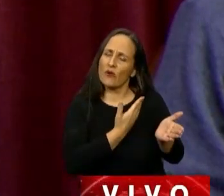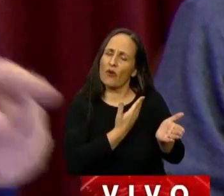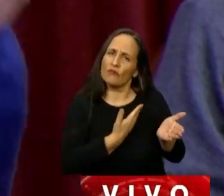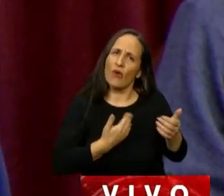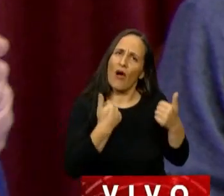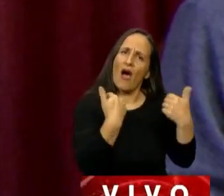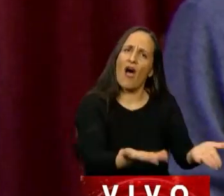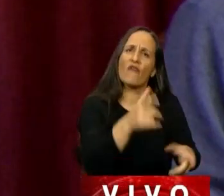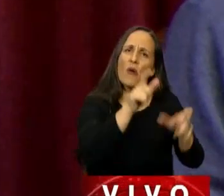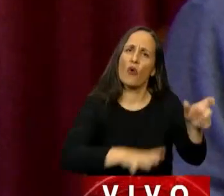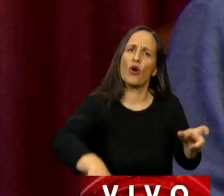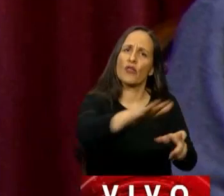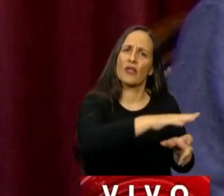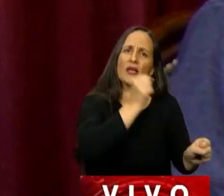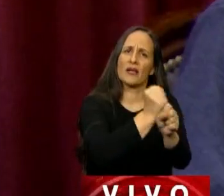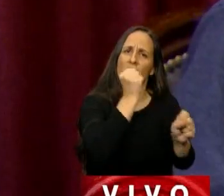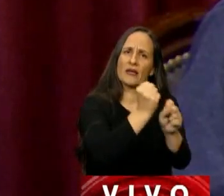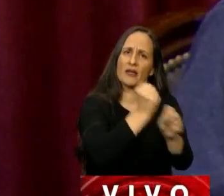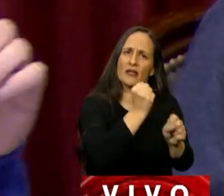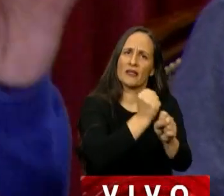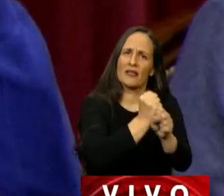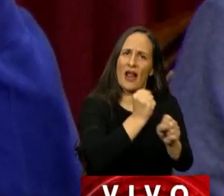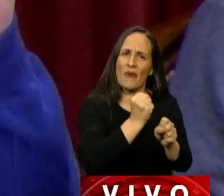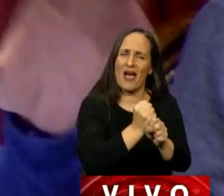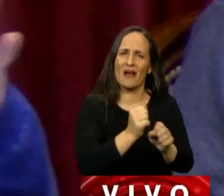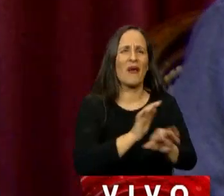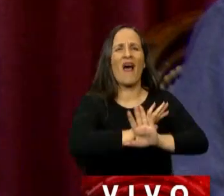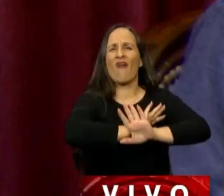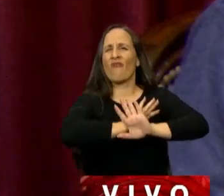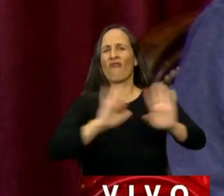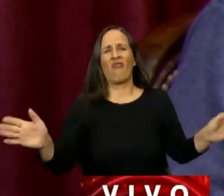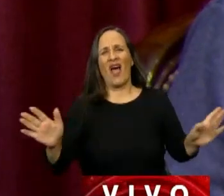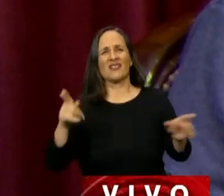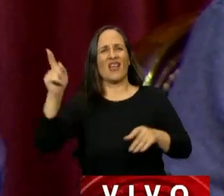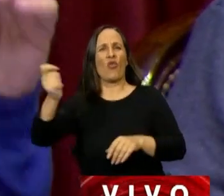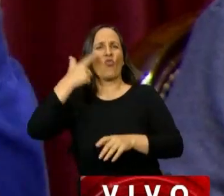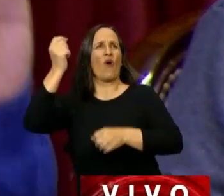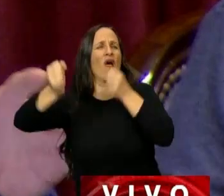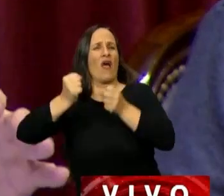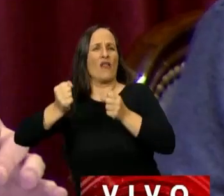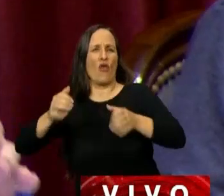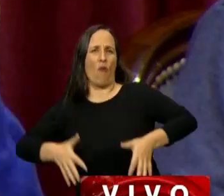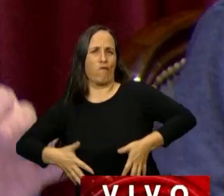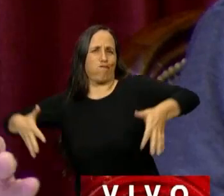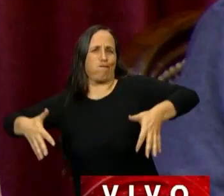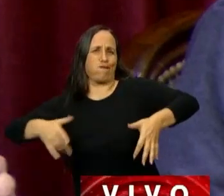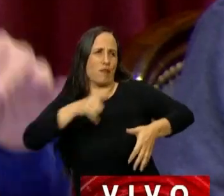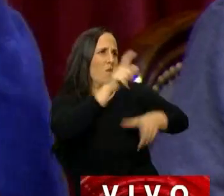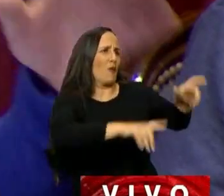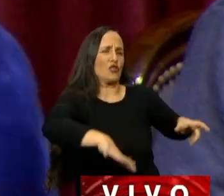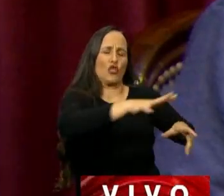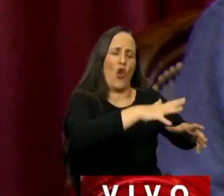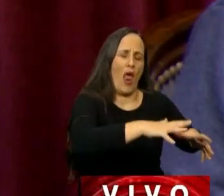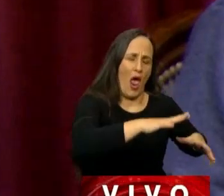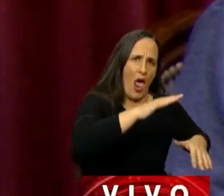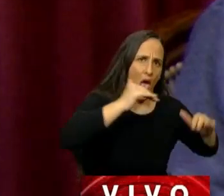Izquierda a favor de las clases trabajadoras, para terminar con el saqueo de los grandes grupos empresarios, empezando, por supuesto, por